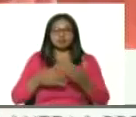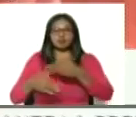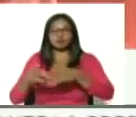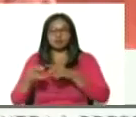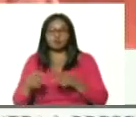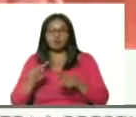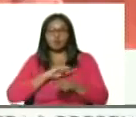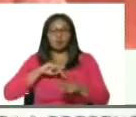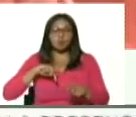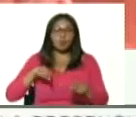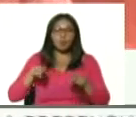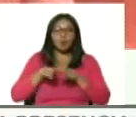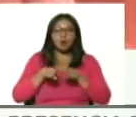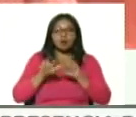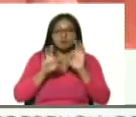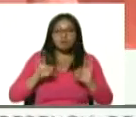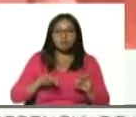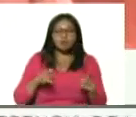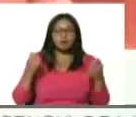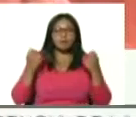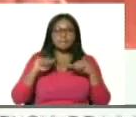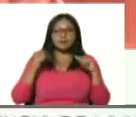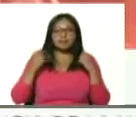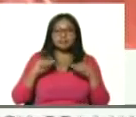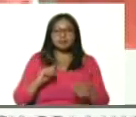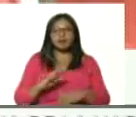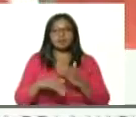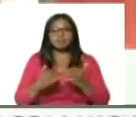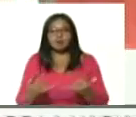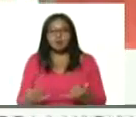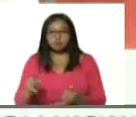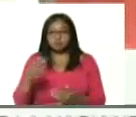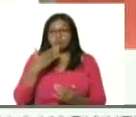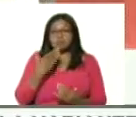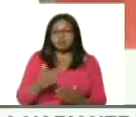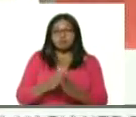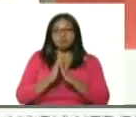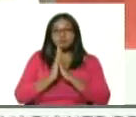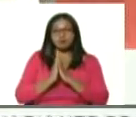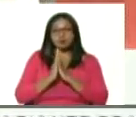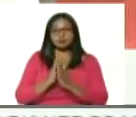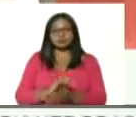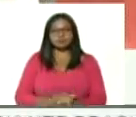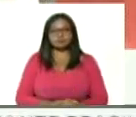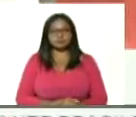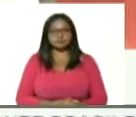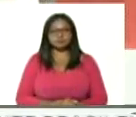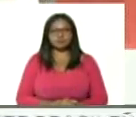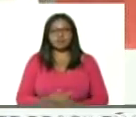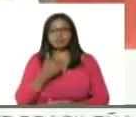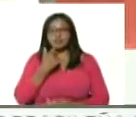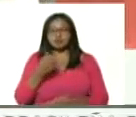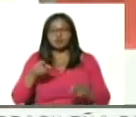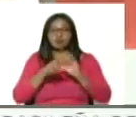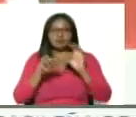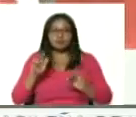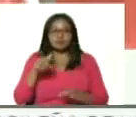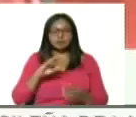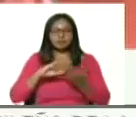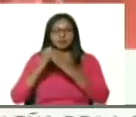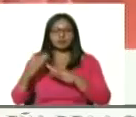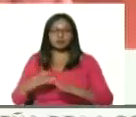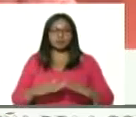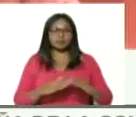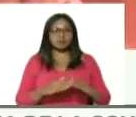la práctica, esa nueva teoría. Y ahí está, pues, lo que usted ha pedido, y se lo hemos dicho hoy en estas reuniones que hemos tenido con las comunas,